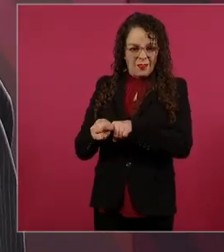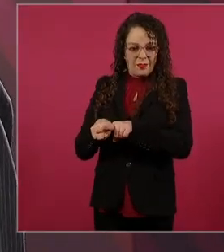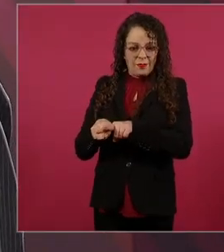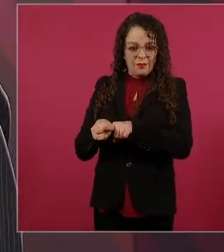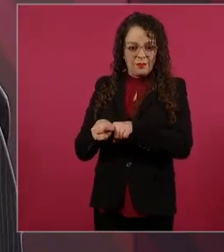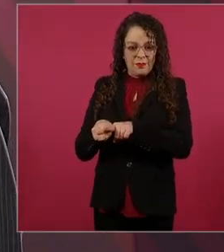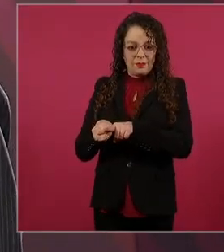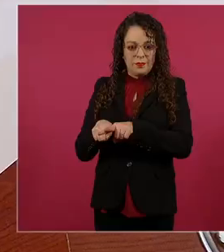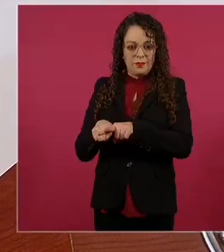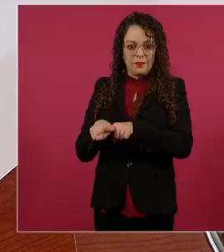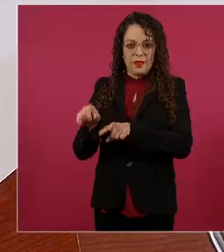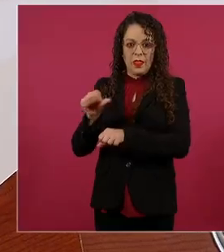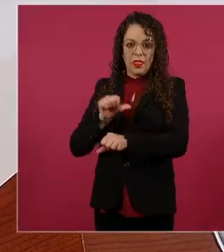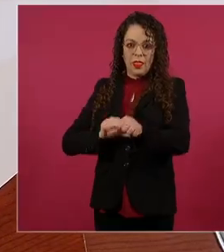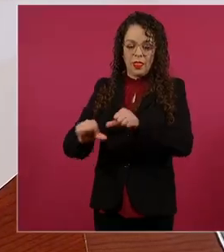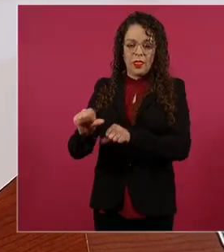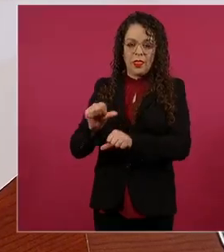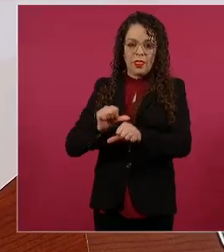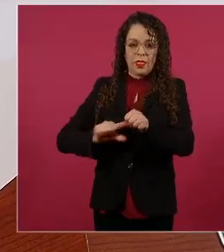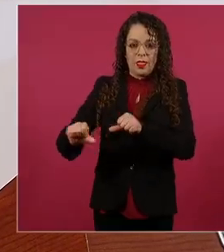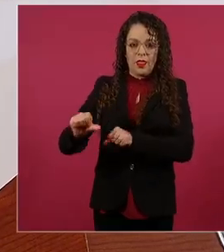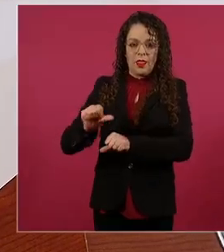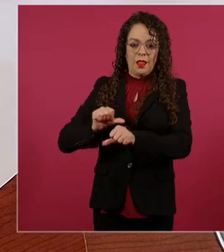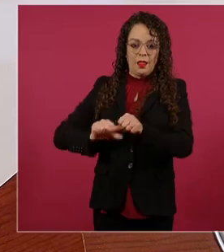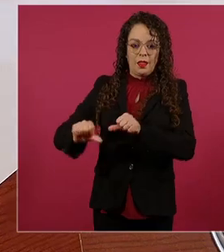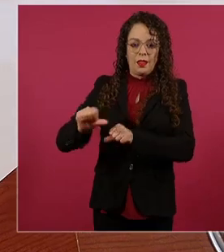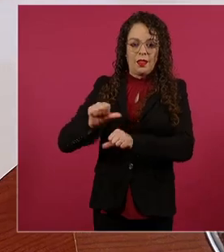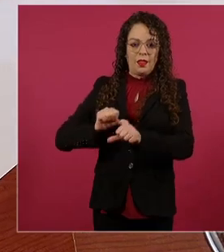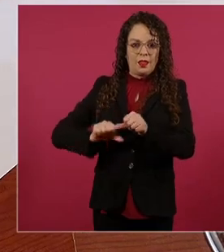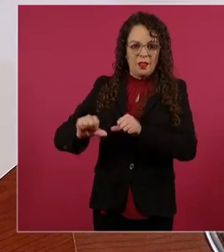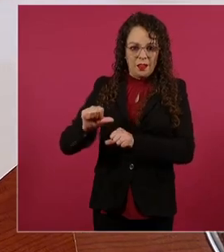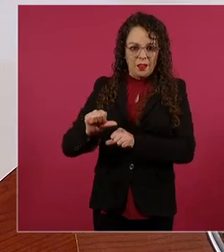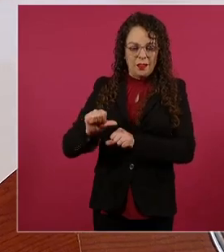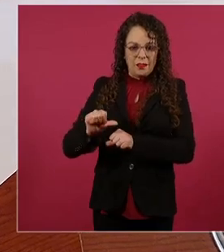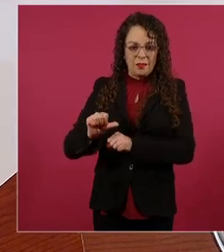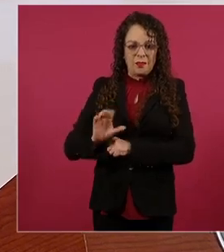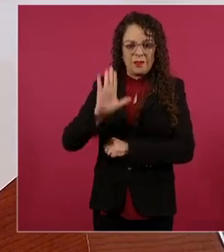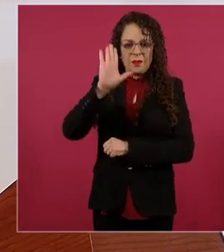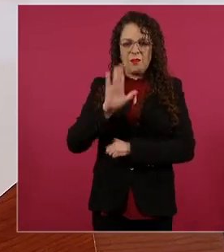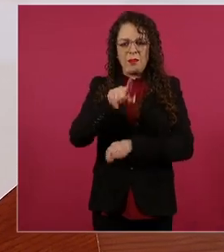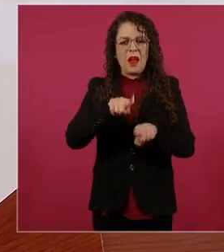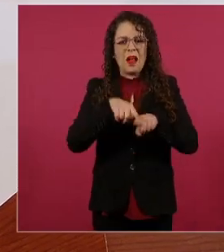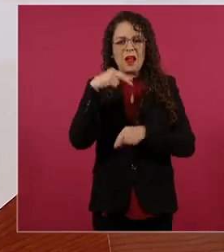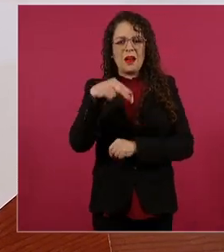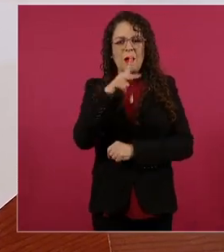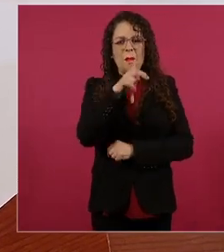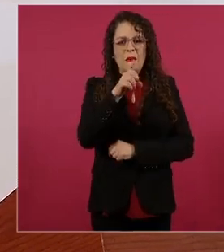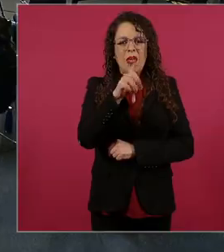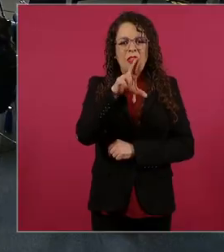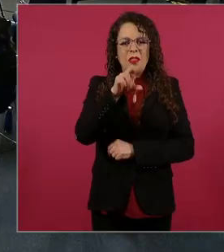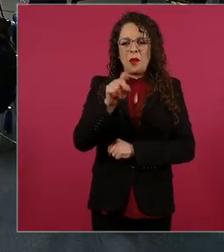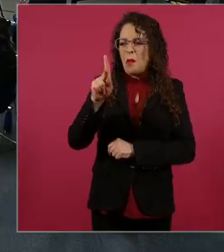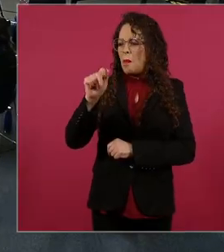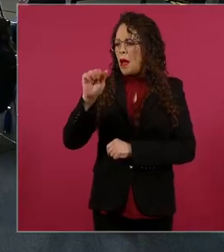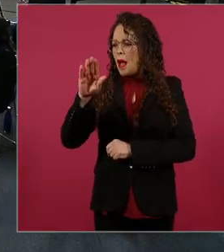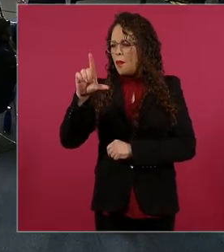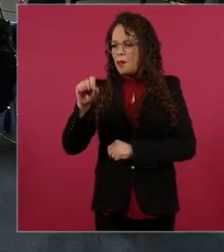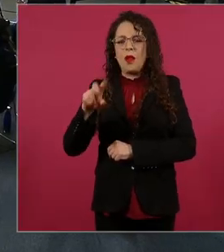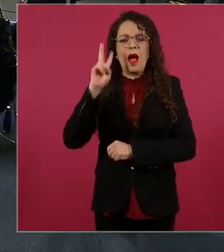la gobernatura entre un hermano creo que uno se llamaba Pedro y otro Pablo búscalo a ver si está por ahí